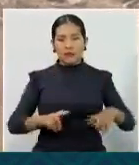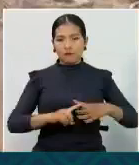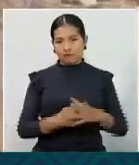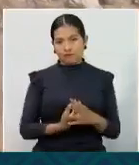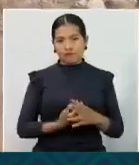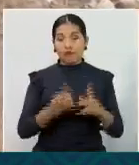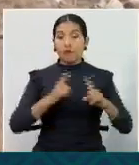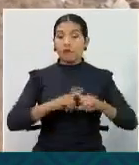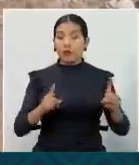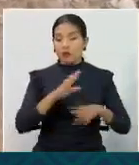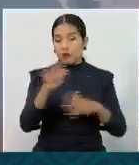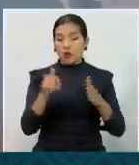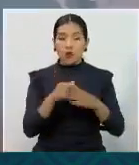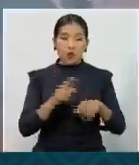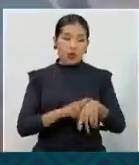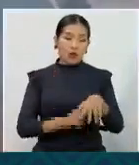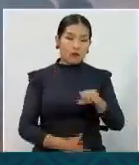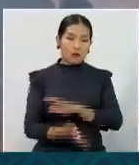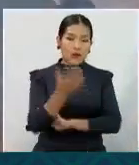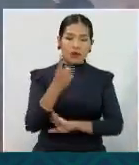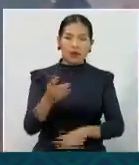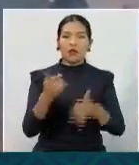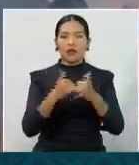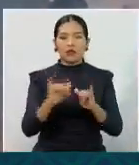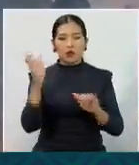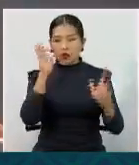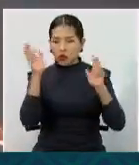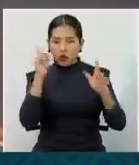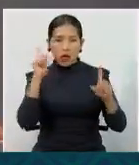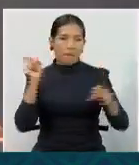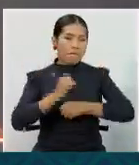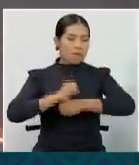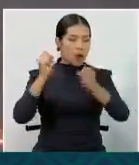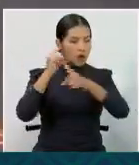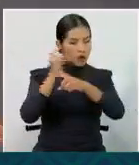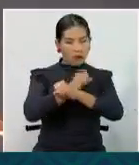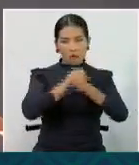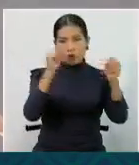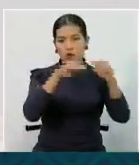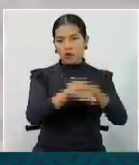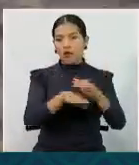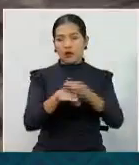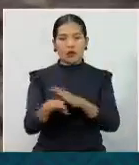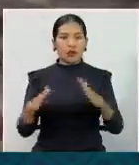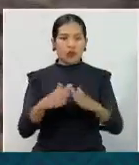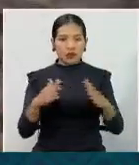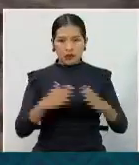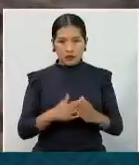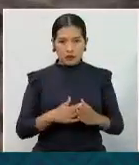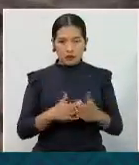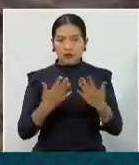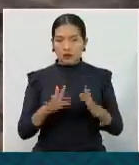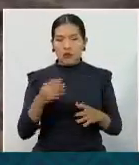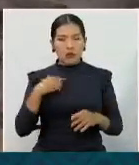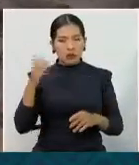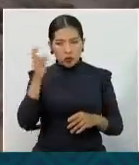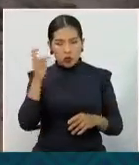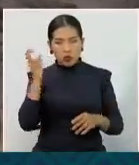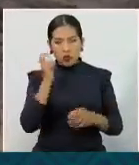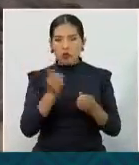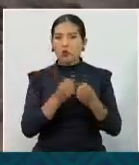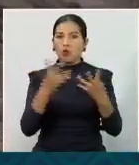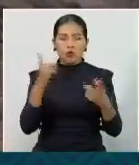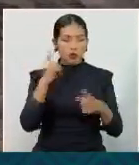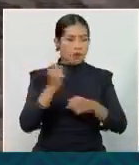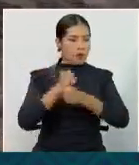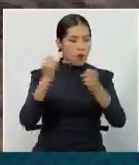Sin embargo, a esas horas de la mañana aún se escuchaban dinamitas al interior de las viviendas. Hartas veces nos ha vacilado